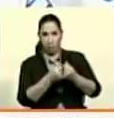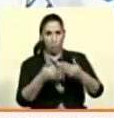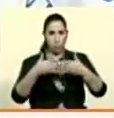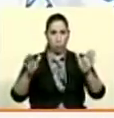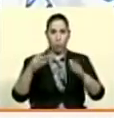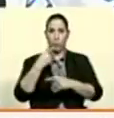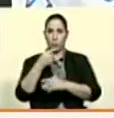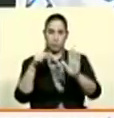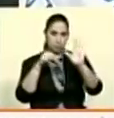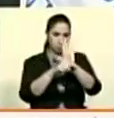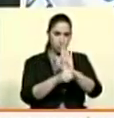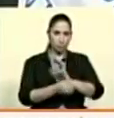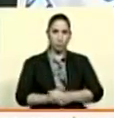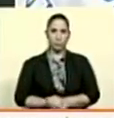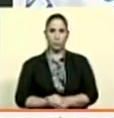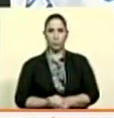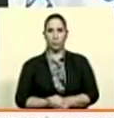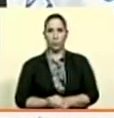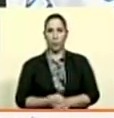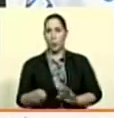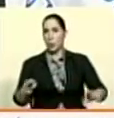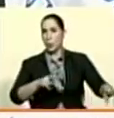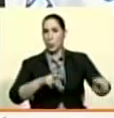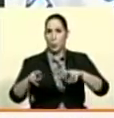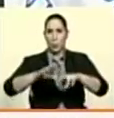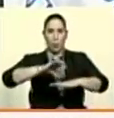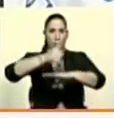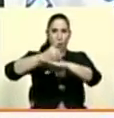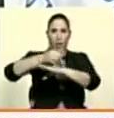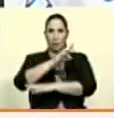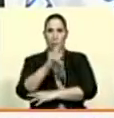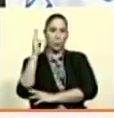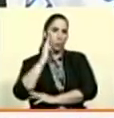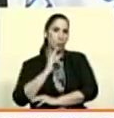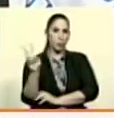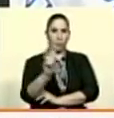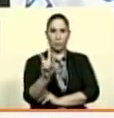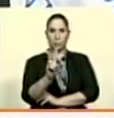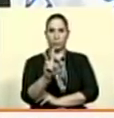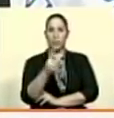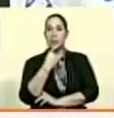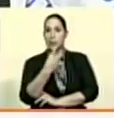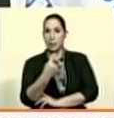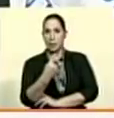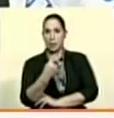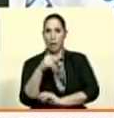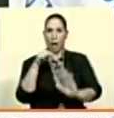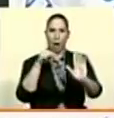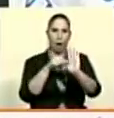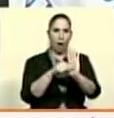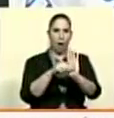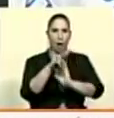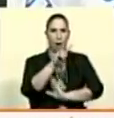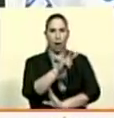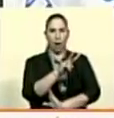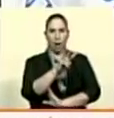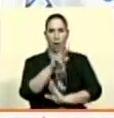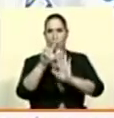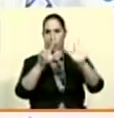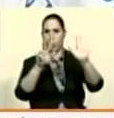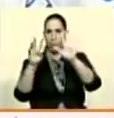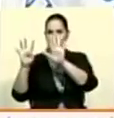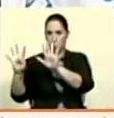Considerando que la Contraloría General de la República de Venezuela establece en su artículo